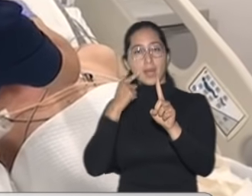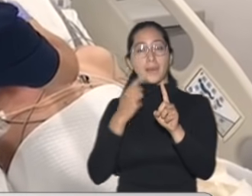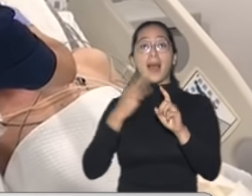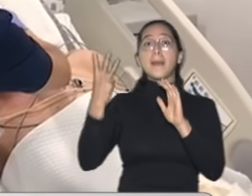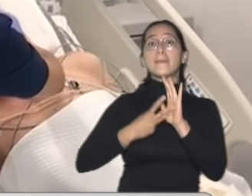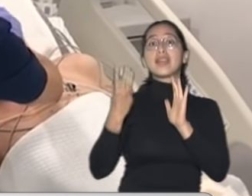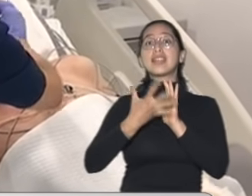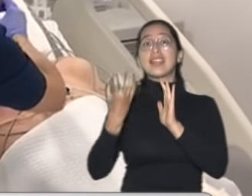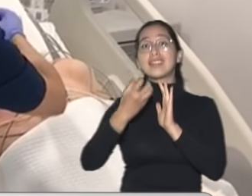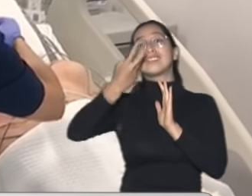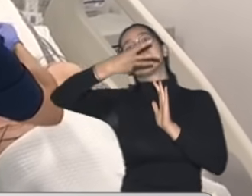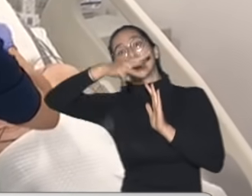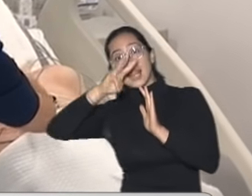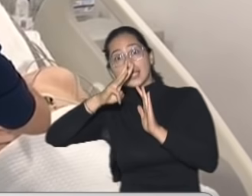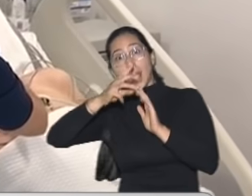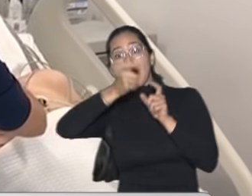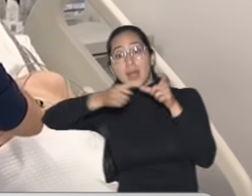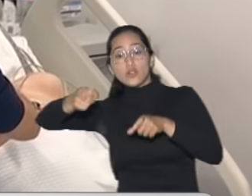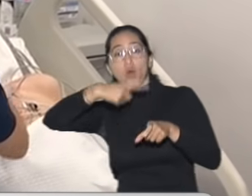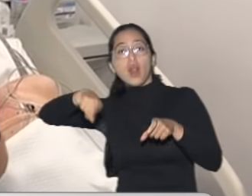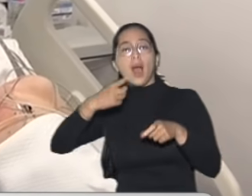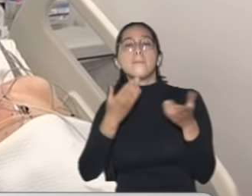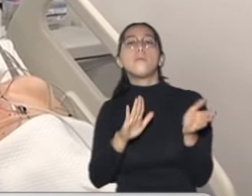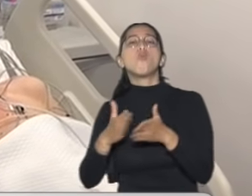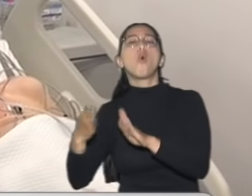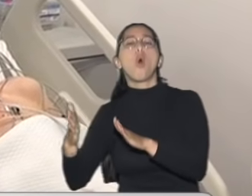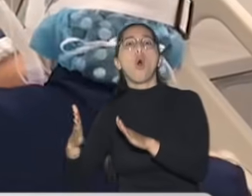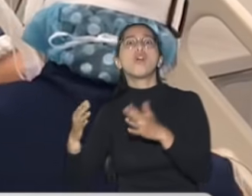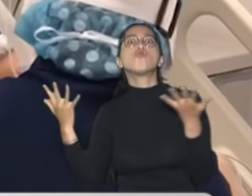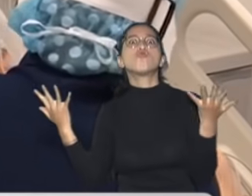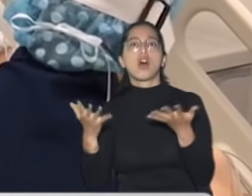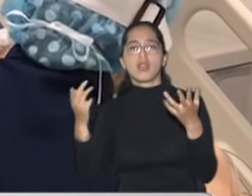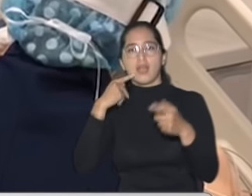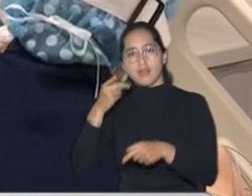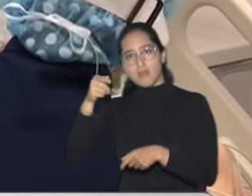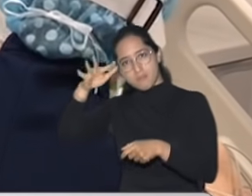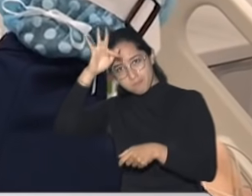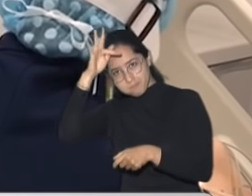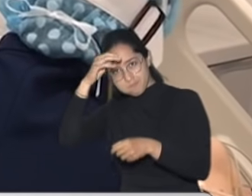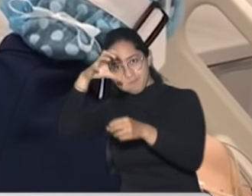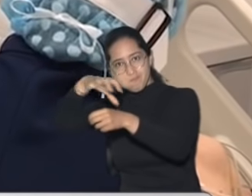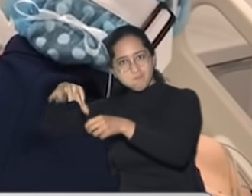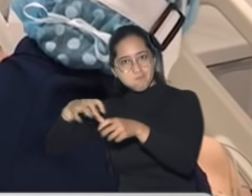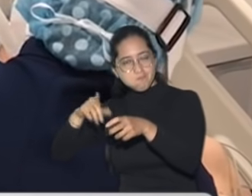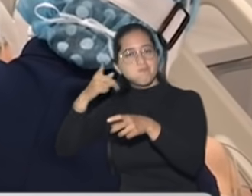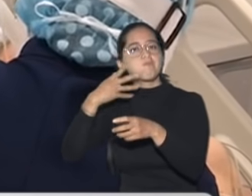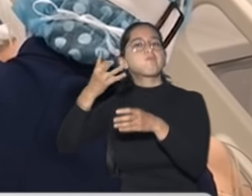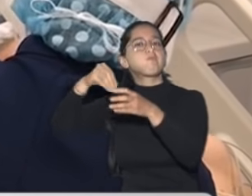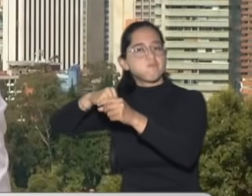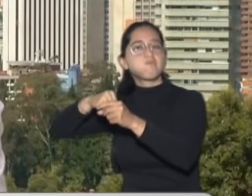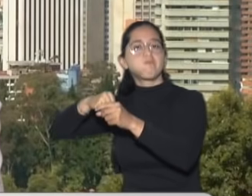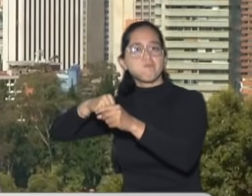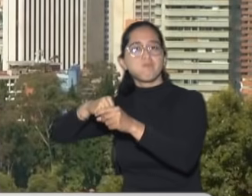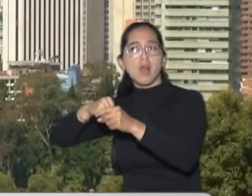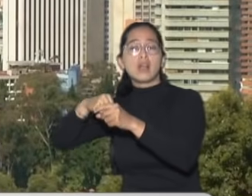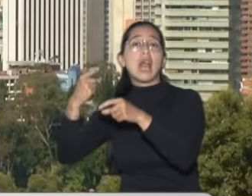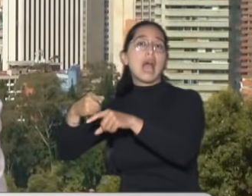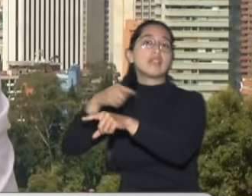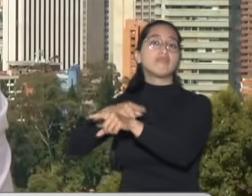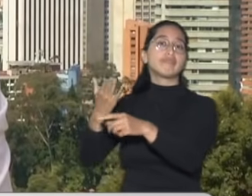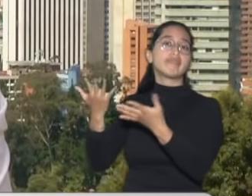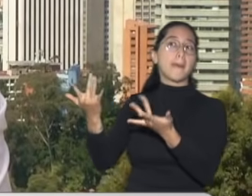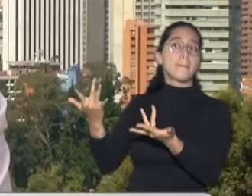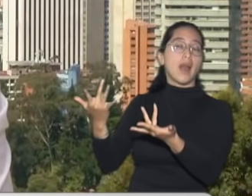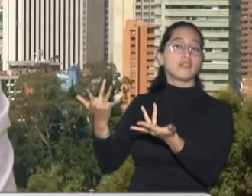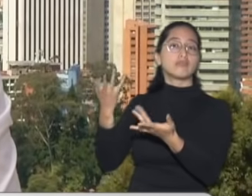3.513 personas perdieron la vida a causa del COVID-19 en áreas de hospitalización en las que estaban antes de su traslado a UCI. Y precisamente